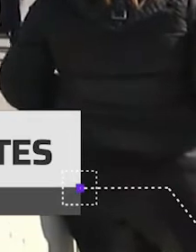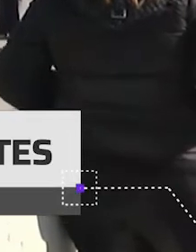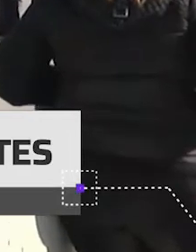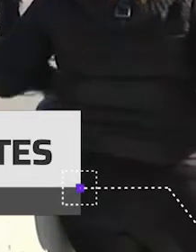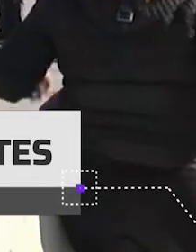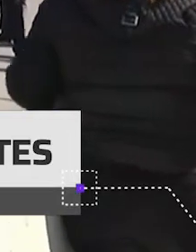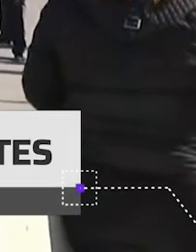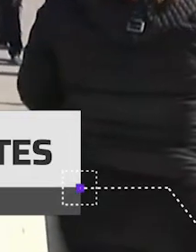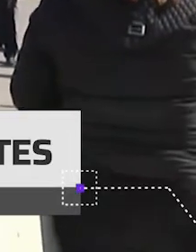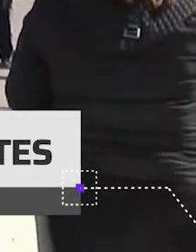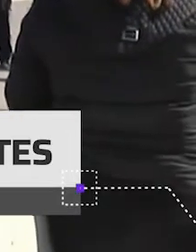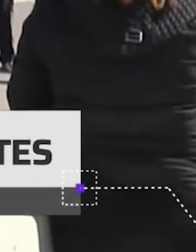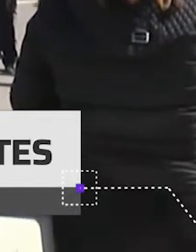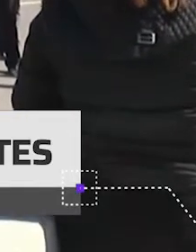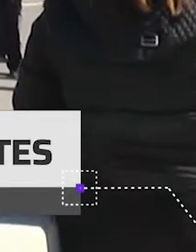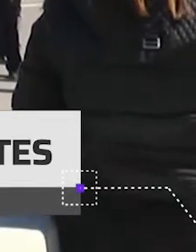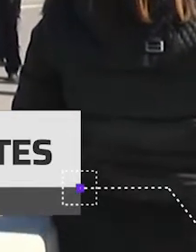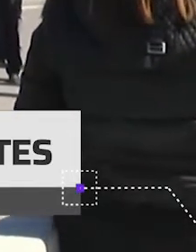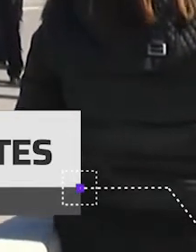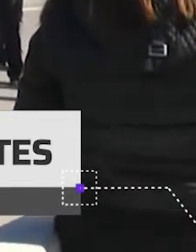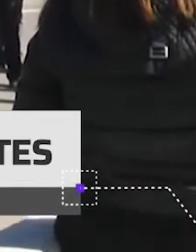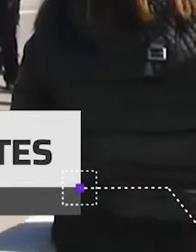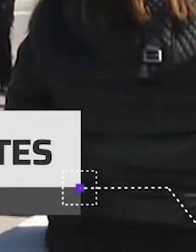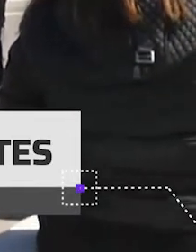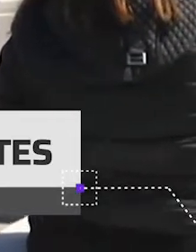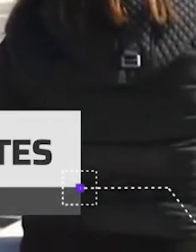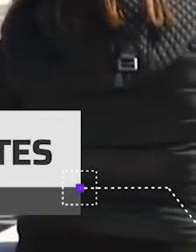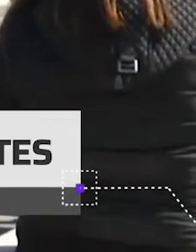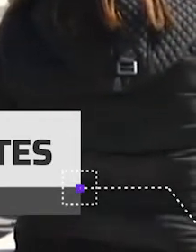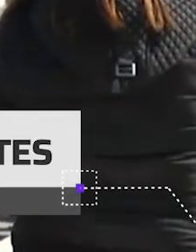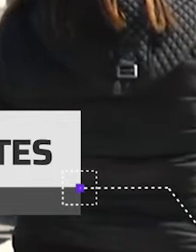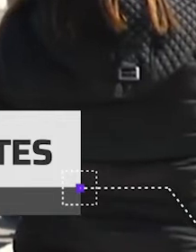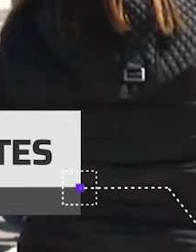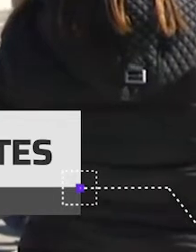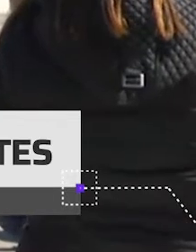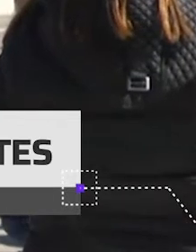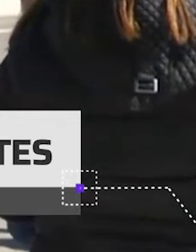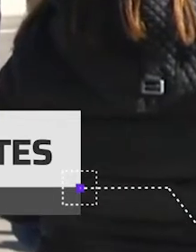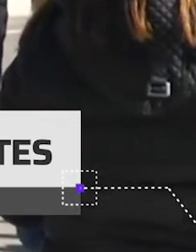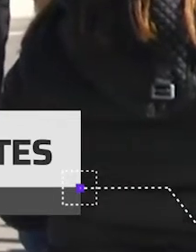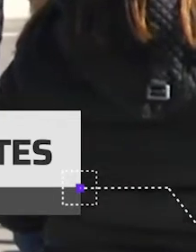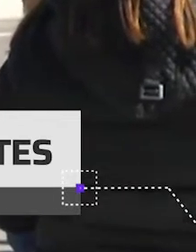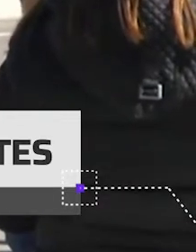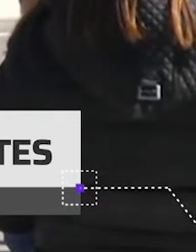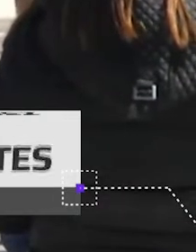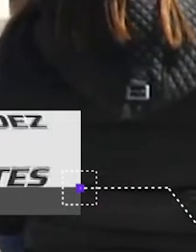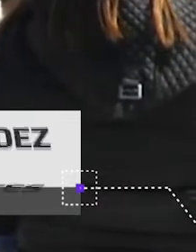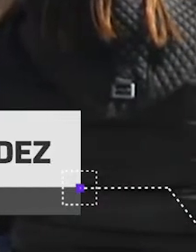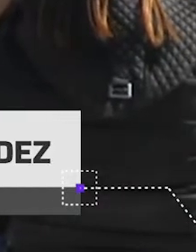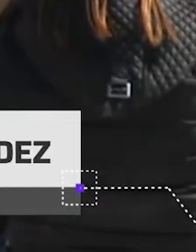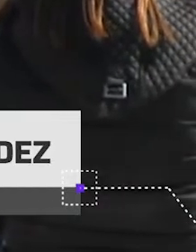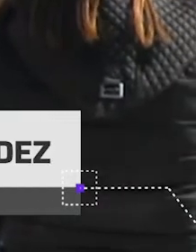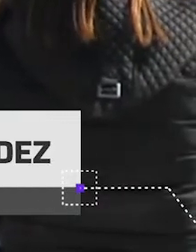porque esto está enmarcado en muchos actos de muchas inauguraciones que están realizando el presidente en teleconferencia con distintos